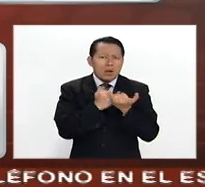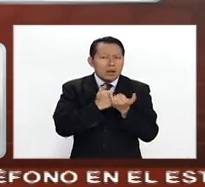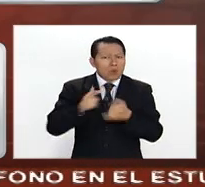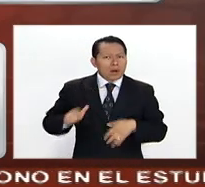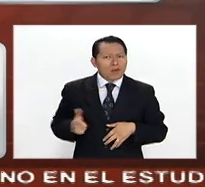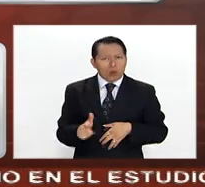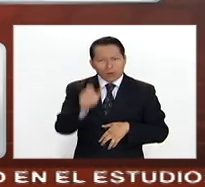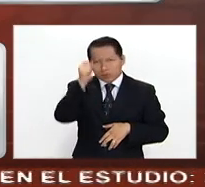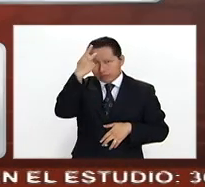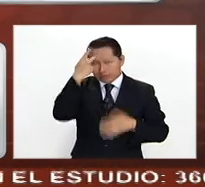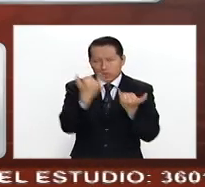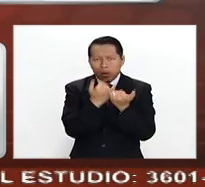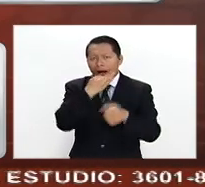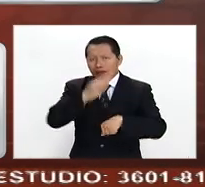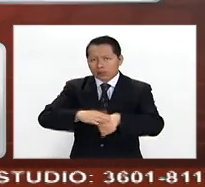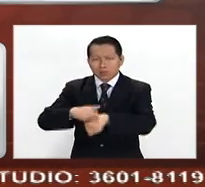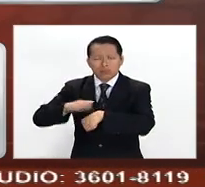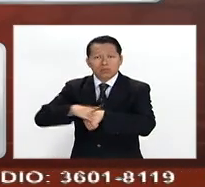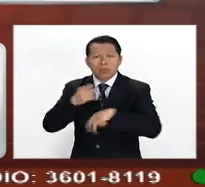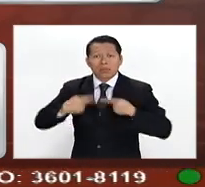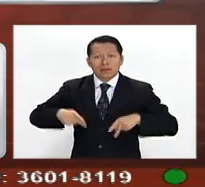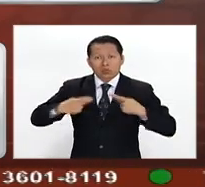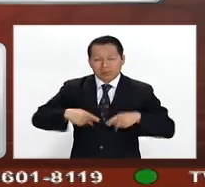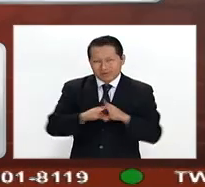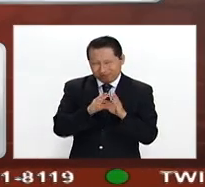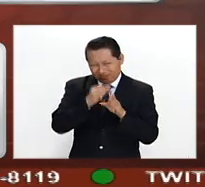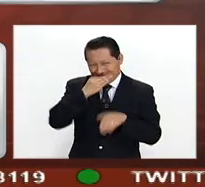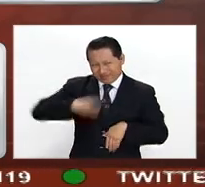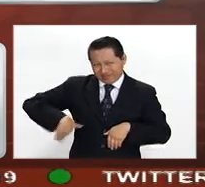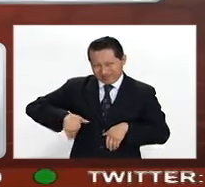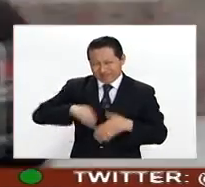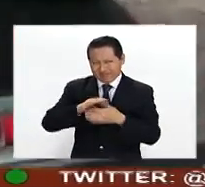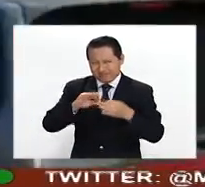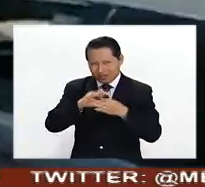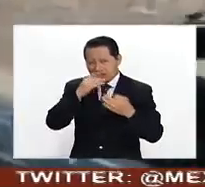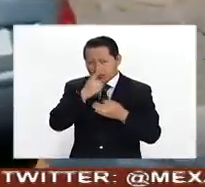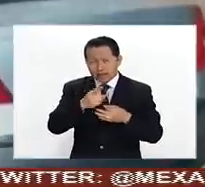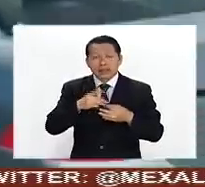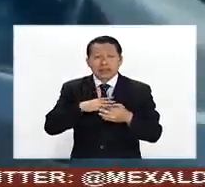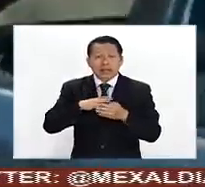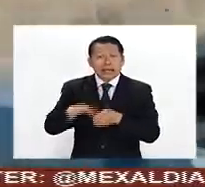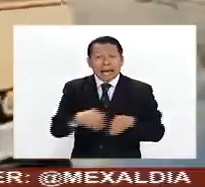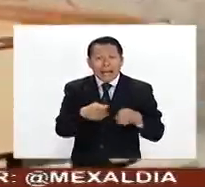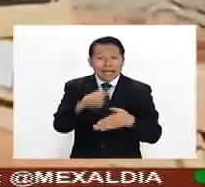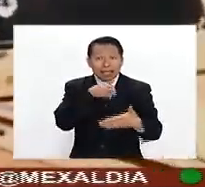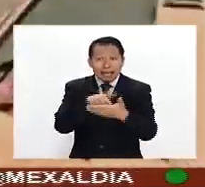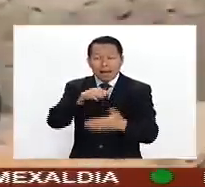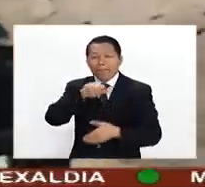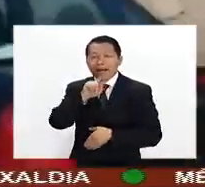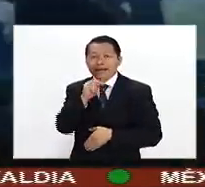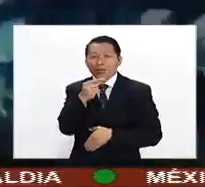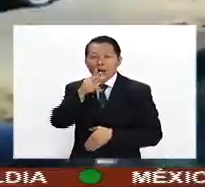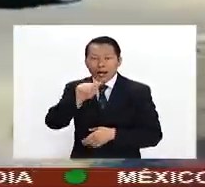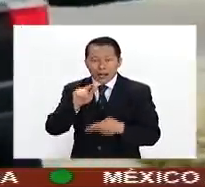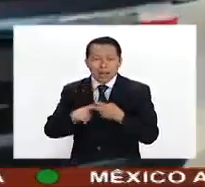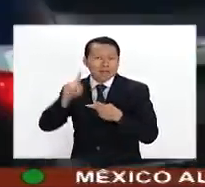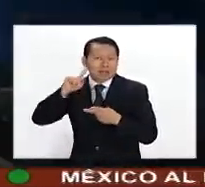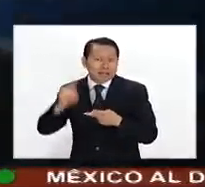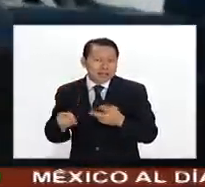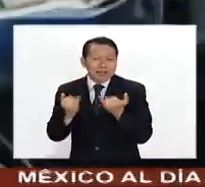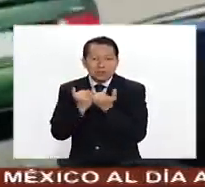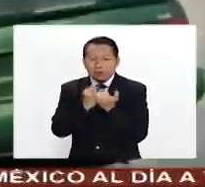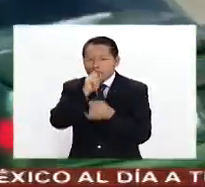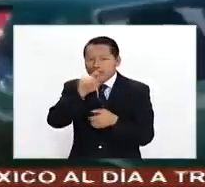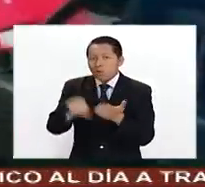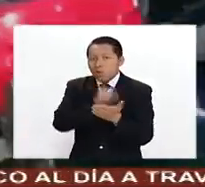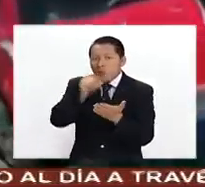San Luis Potosí. Esto fue porque habitantes de la zona, como le dije, bloqueaban las carreteras a Matehuala y Zacatecas, que son también